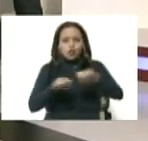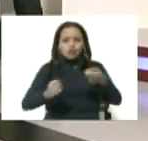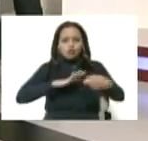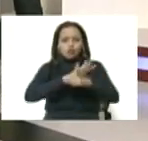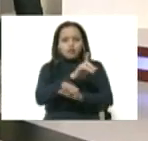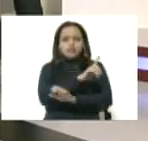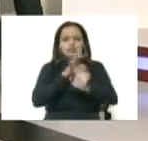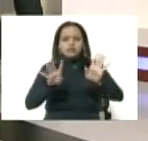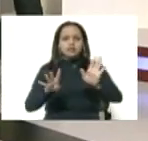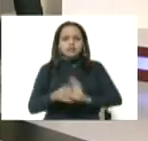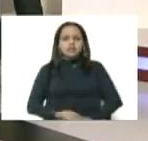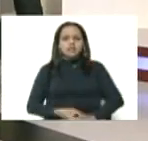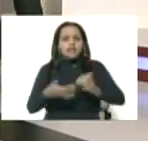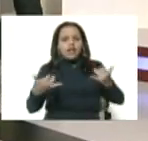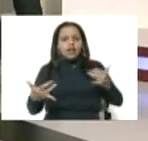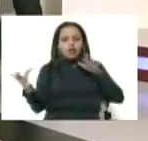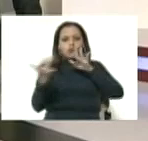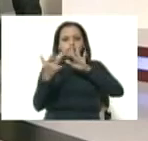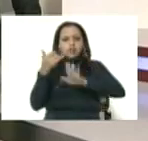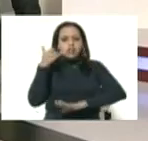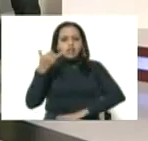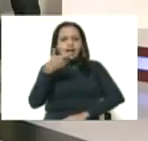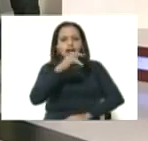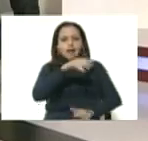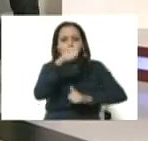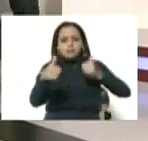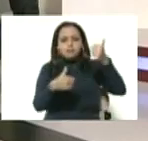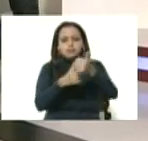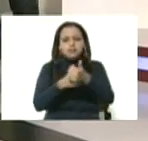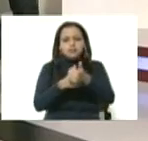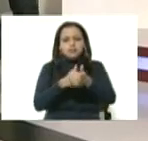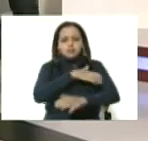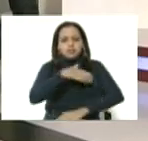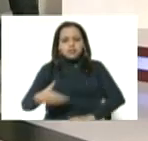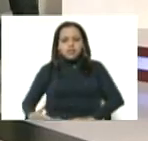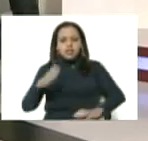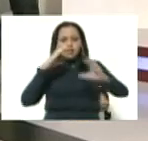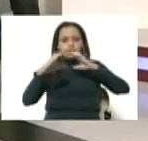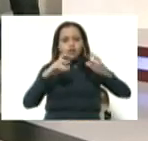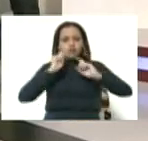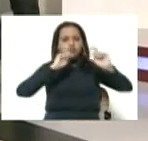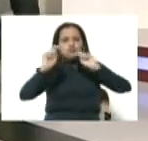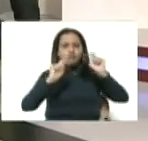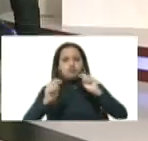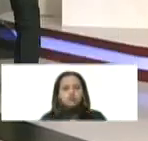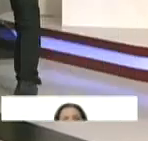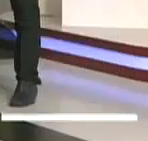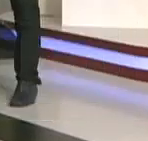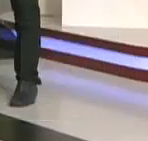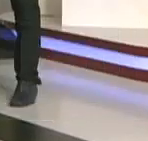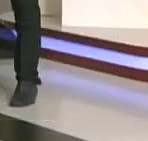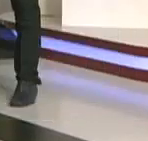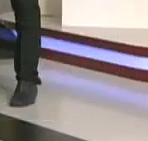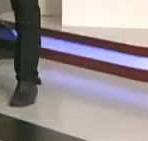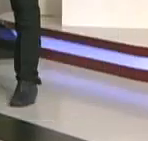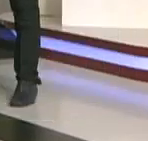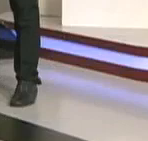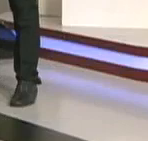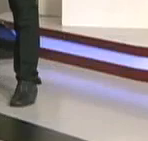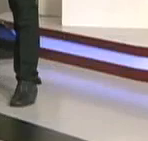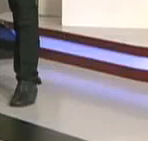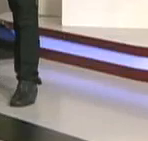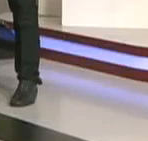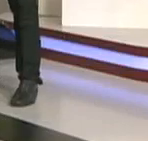COVID-19 y al hilo telefónico tenemos al Vicepresidente Sectorial de Comunicación, Cultura y Turismo, Jorge Rodríguez, Vicepresidente. Buenas noches,